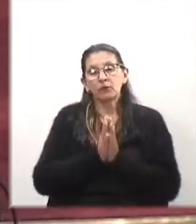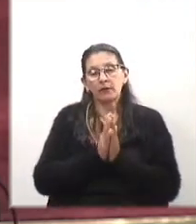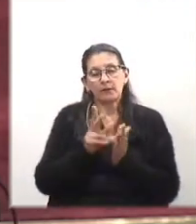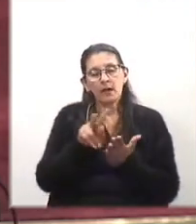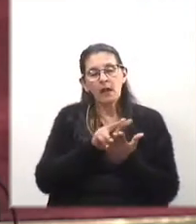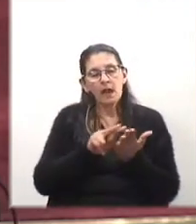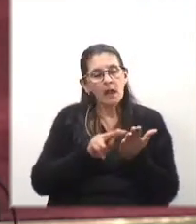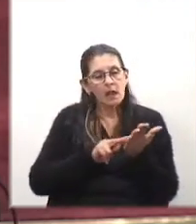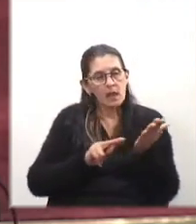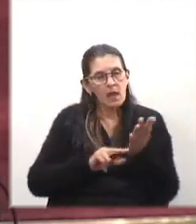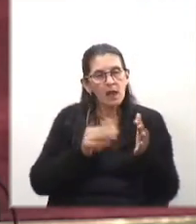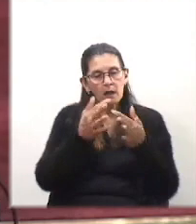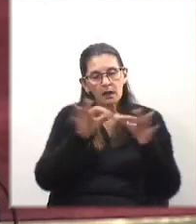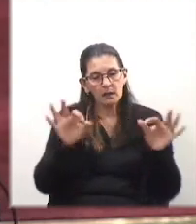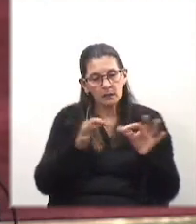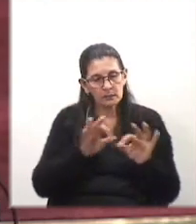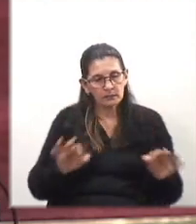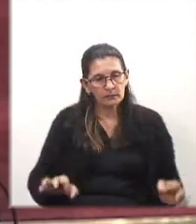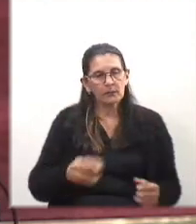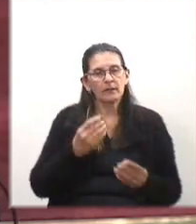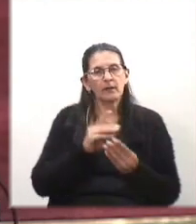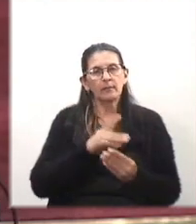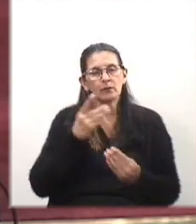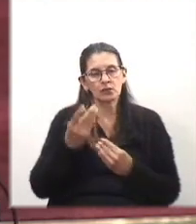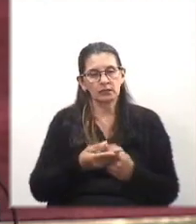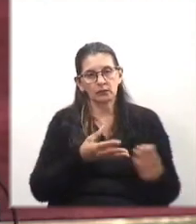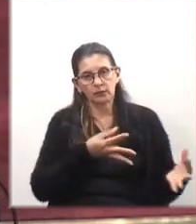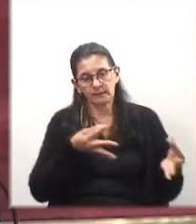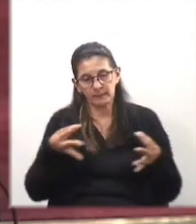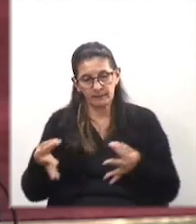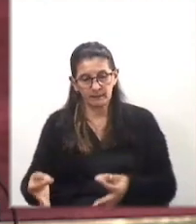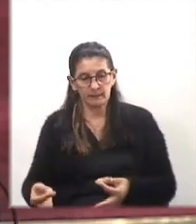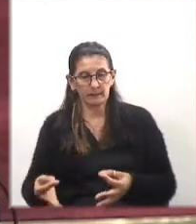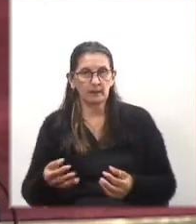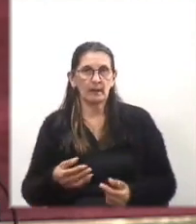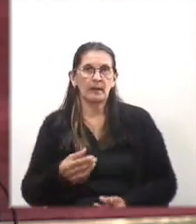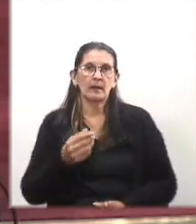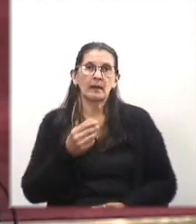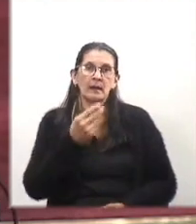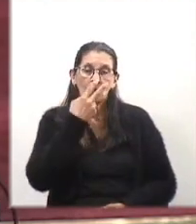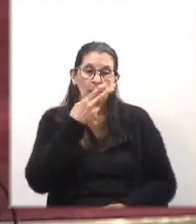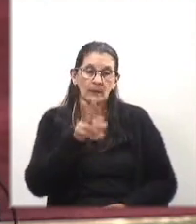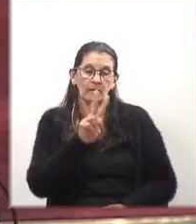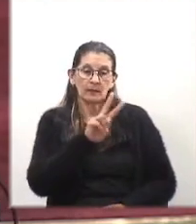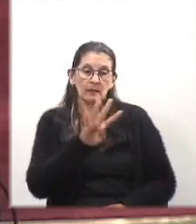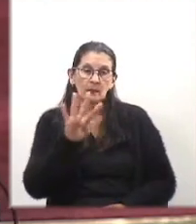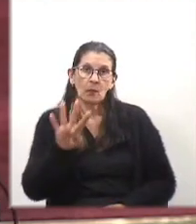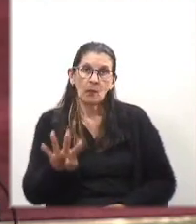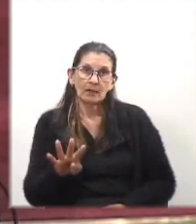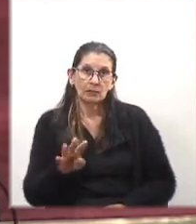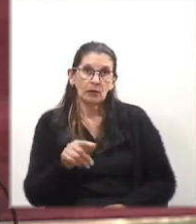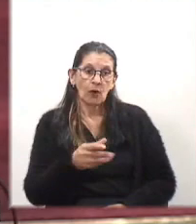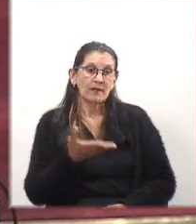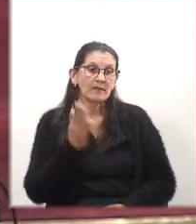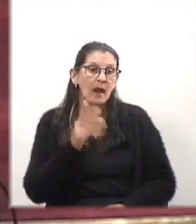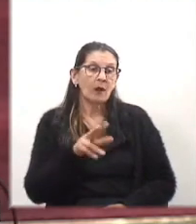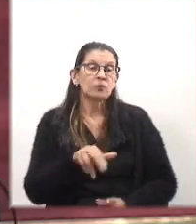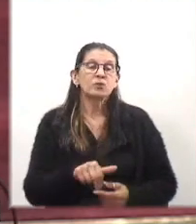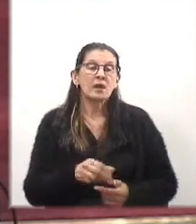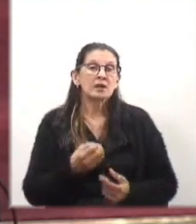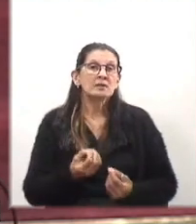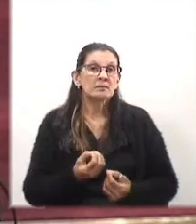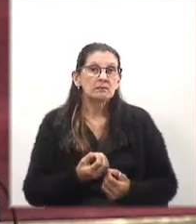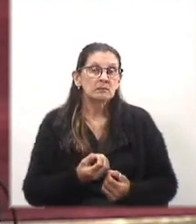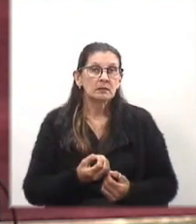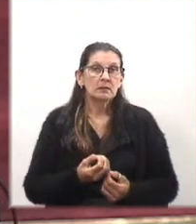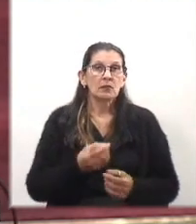lean la redacción del proyecto presentado, en el 2024 lo que se van a usar